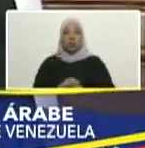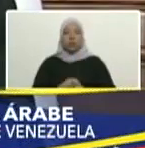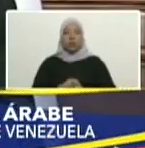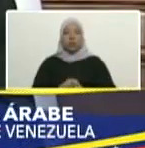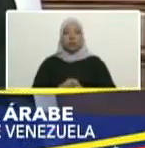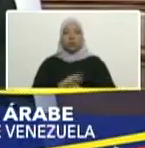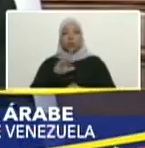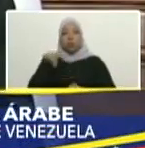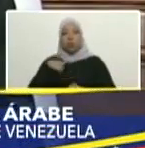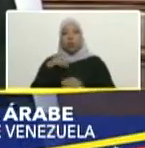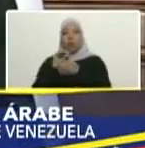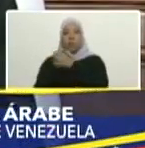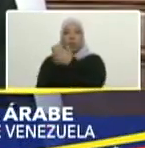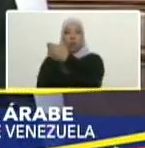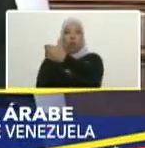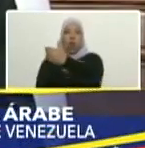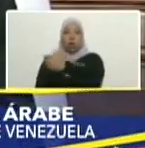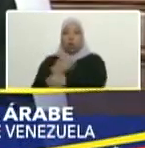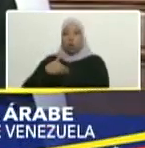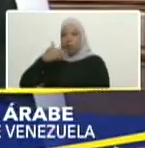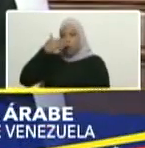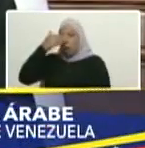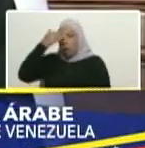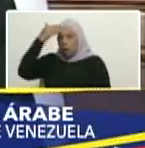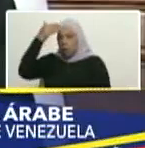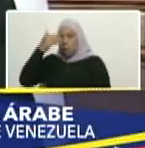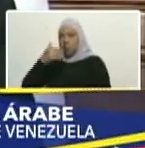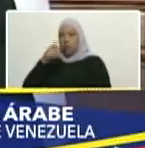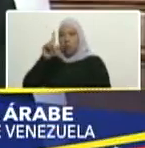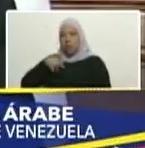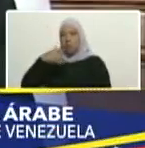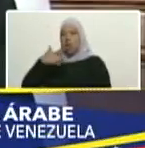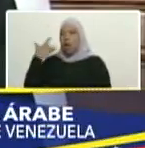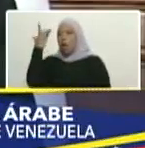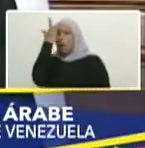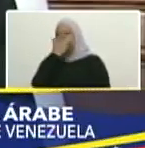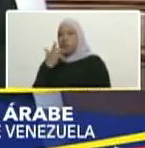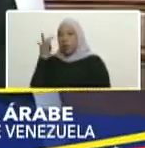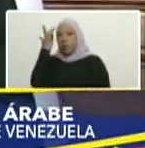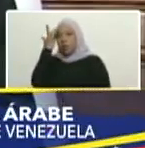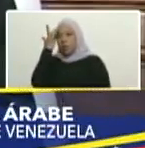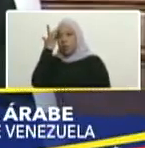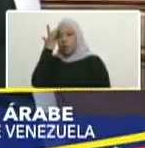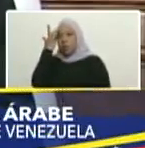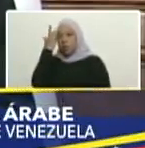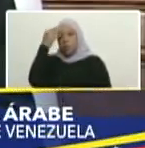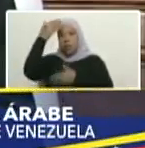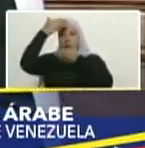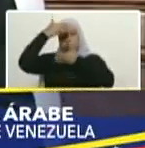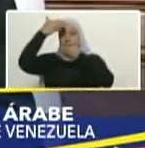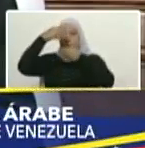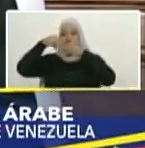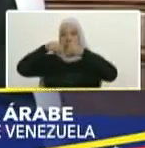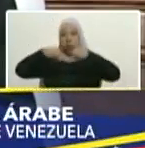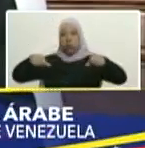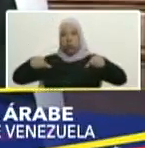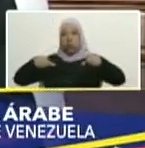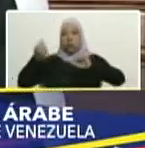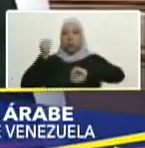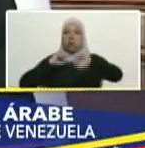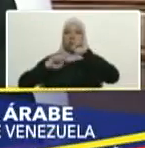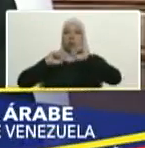de que nuestros hermanos árabes y africanos de la República Saharaui y del